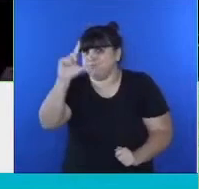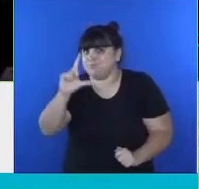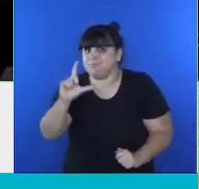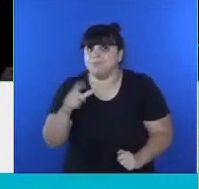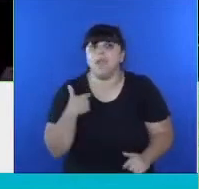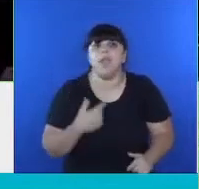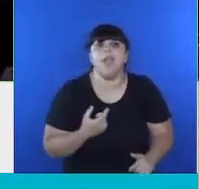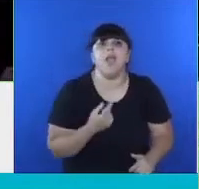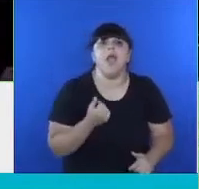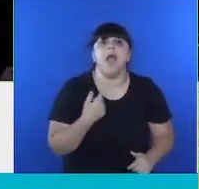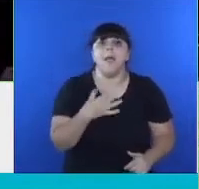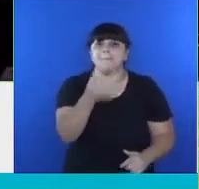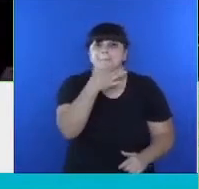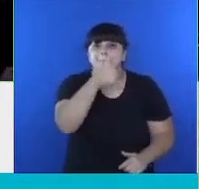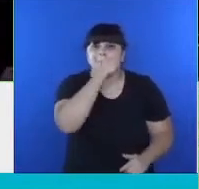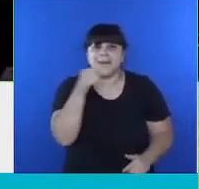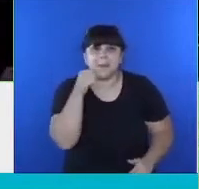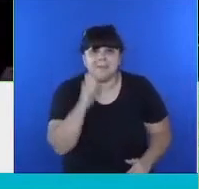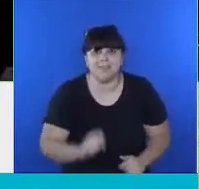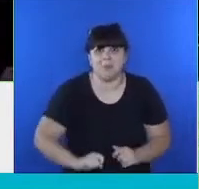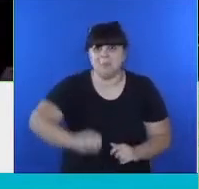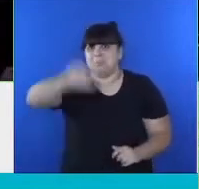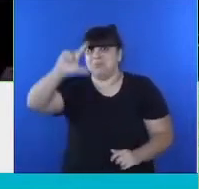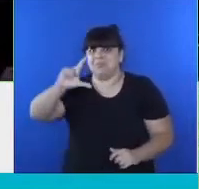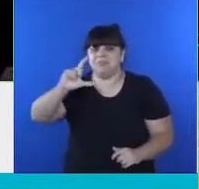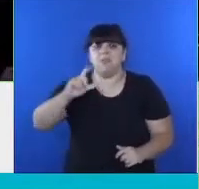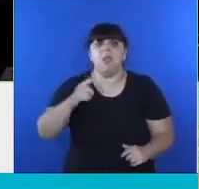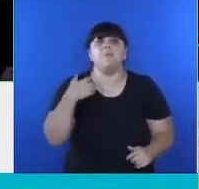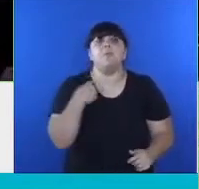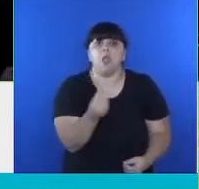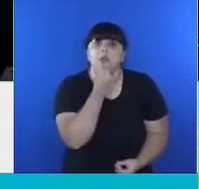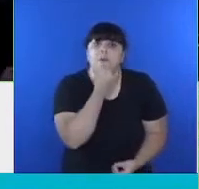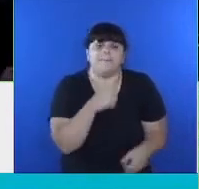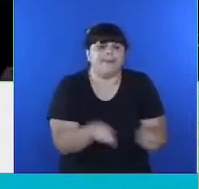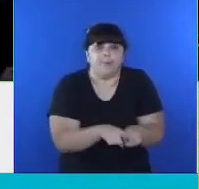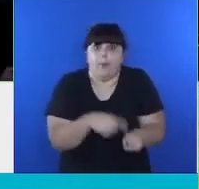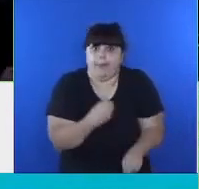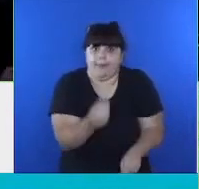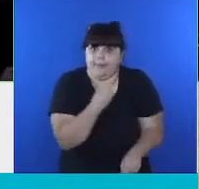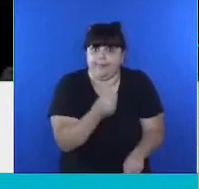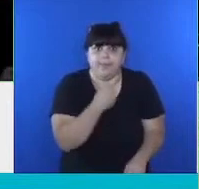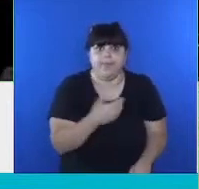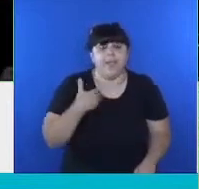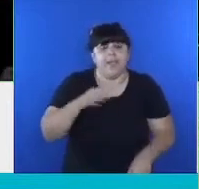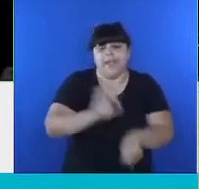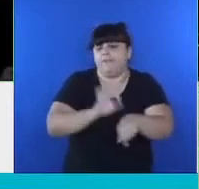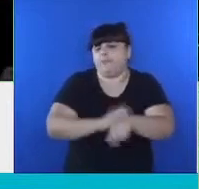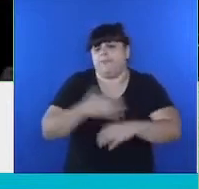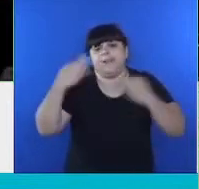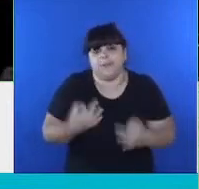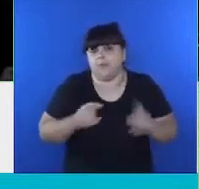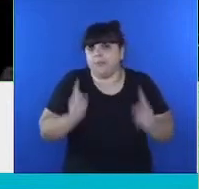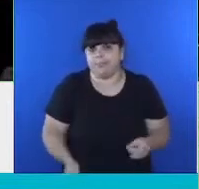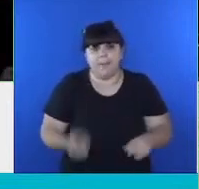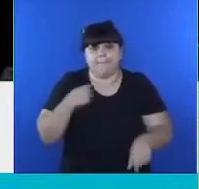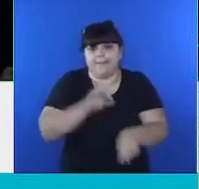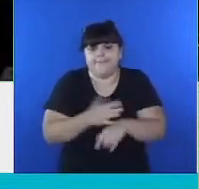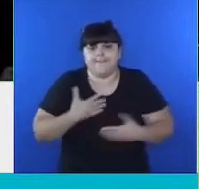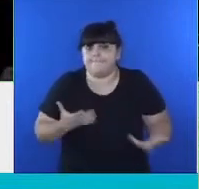aumentos de los medicamentos, porque comer tenemos que seguir comiendo, enfermando nos vamos a seguir